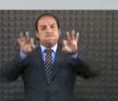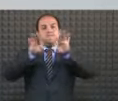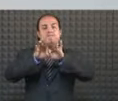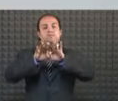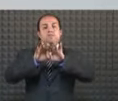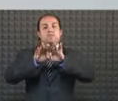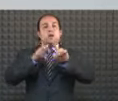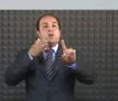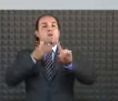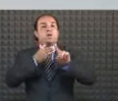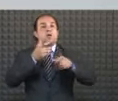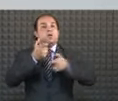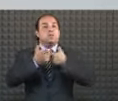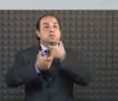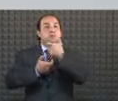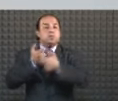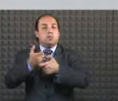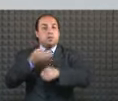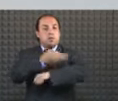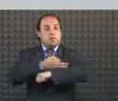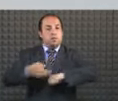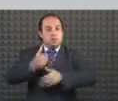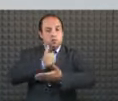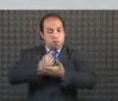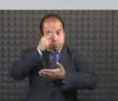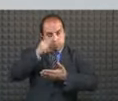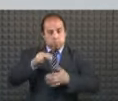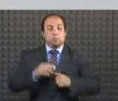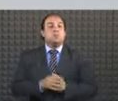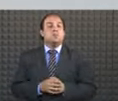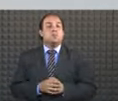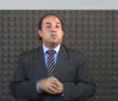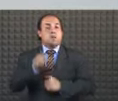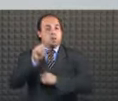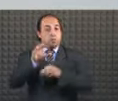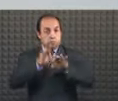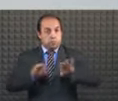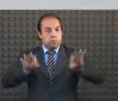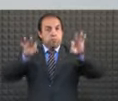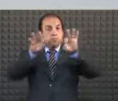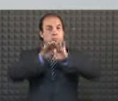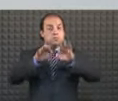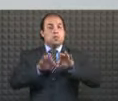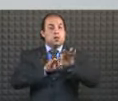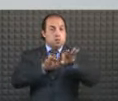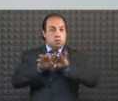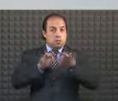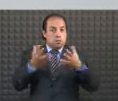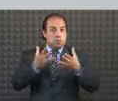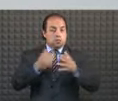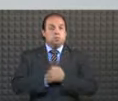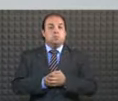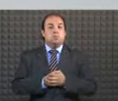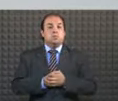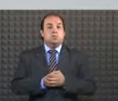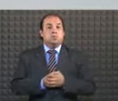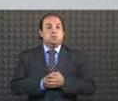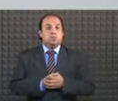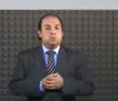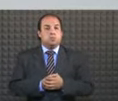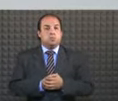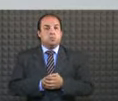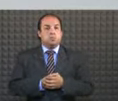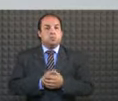la economía de las familias de la Ciudad de México. Y también es importante pues este trabajo que se hizo por parte de